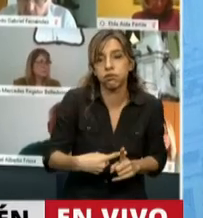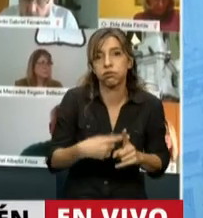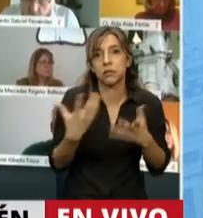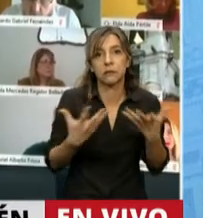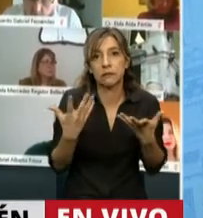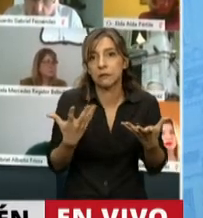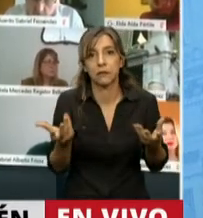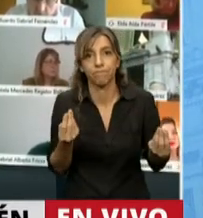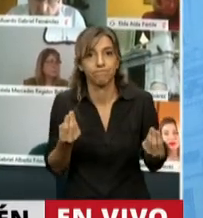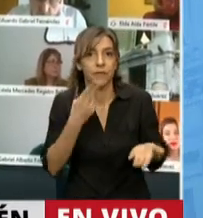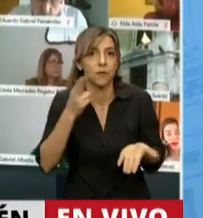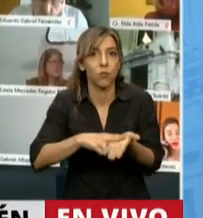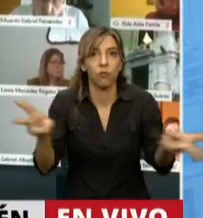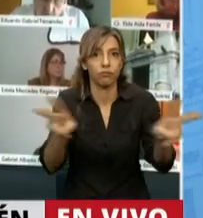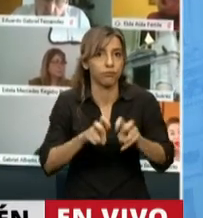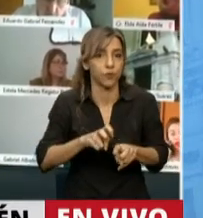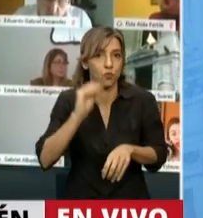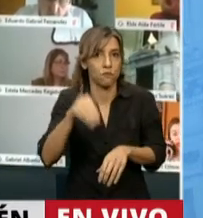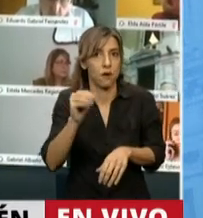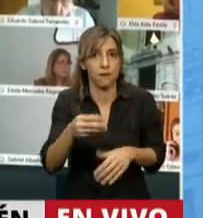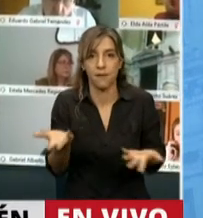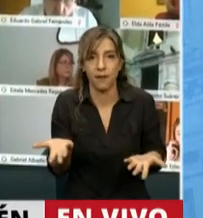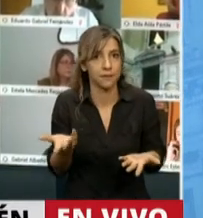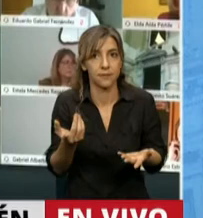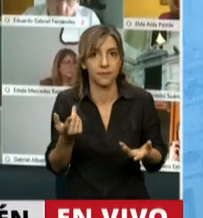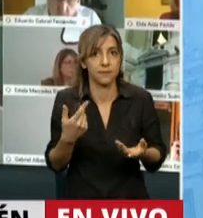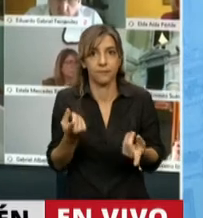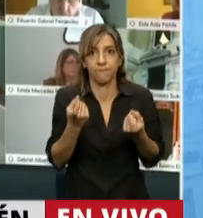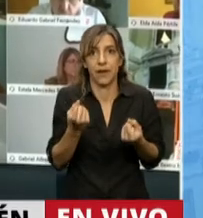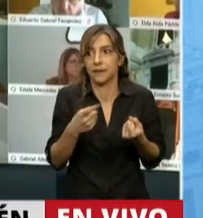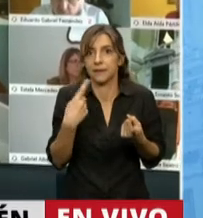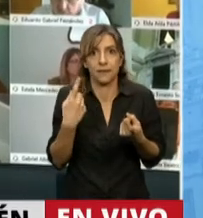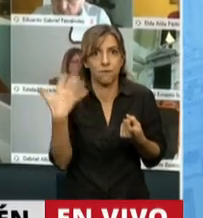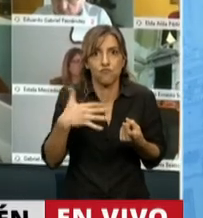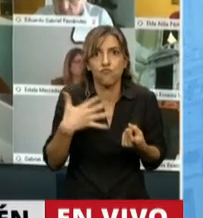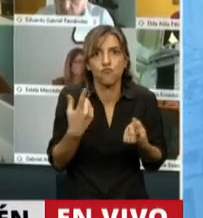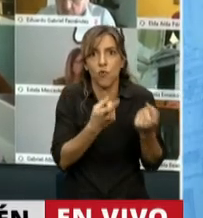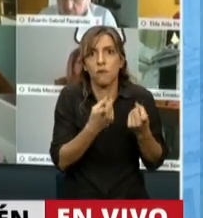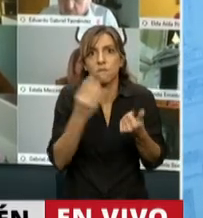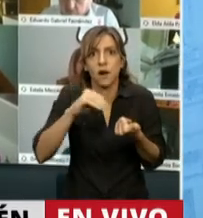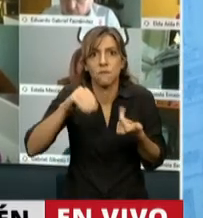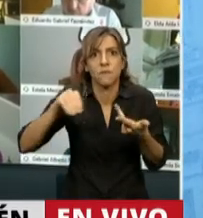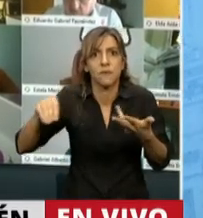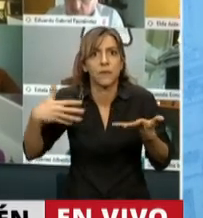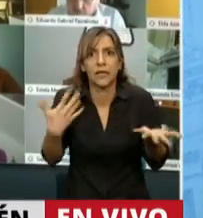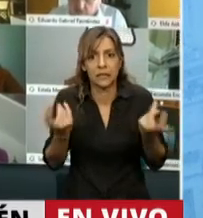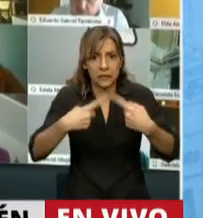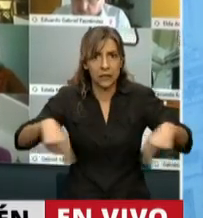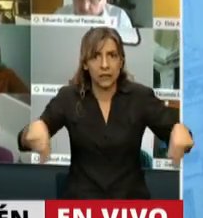sea insuficiente. Las necesidades son muchas, muchísimas, y los recursos cada vez más